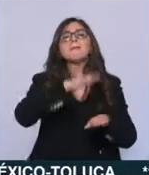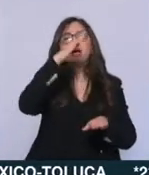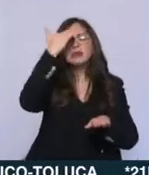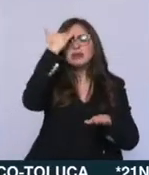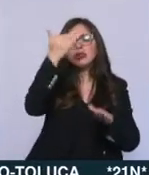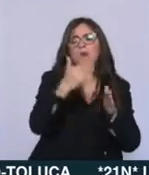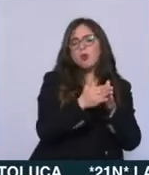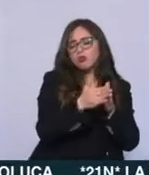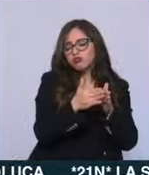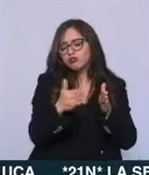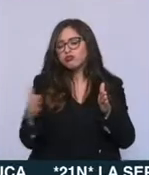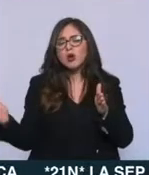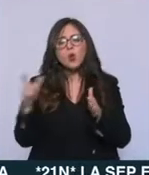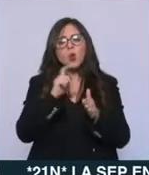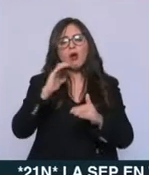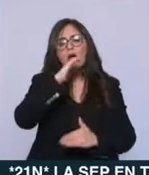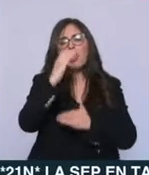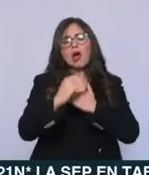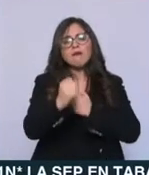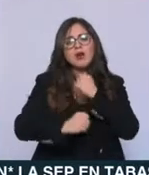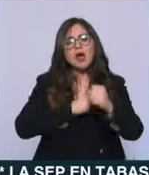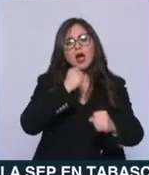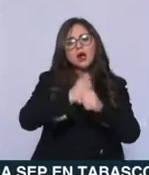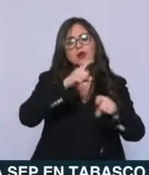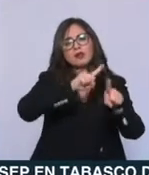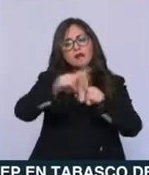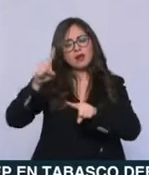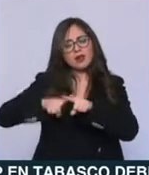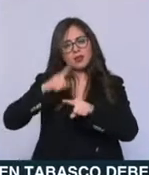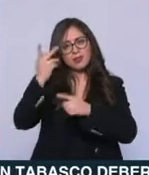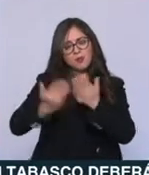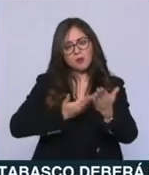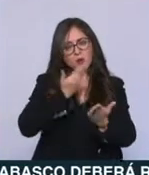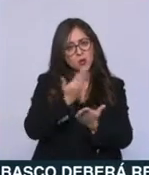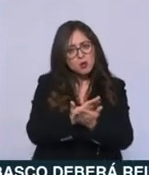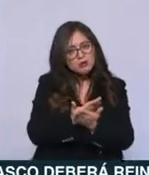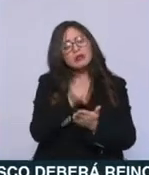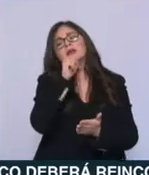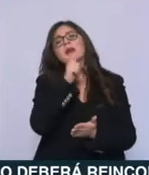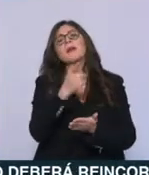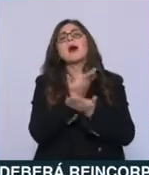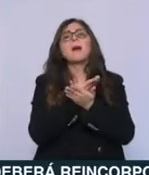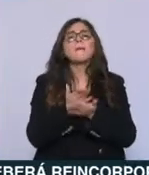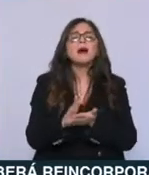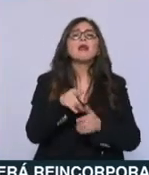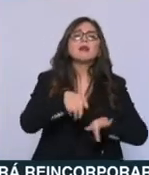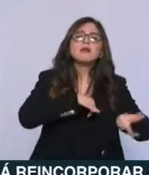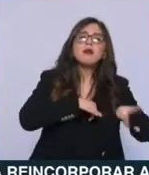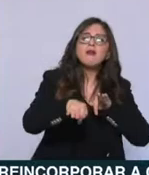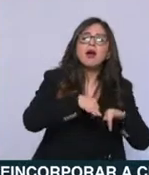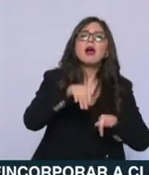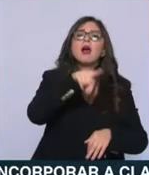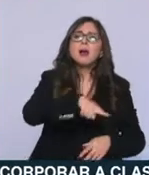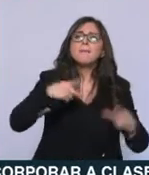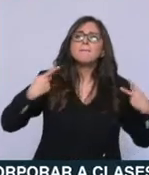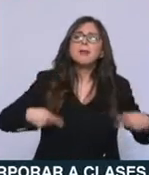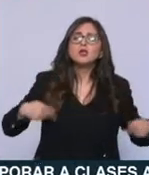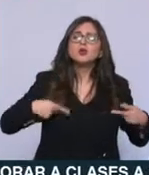de aquí a fin de año todo este tipo de propuestas. Además, estamos trabajando con empresas que son operadoras de